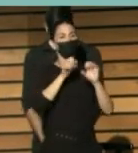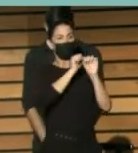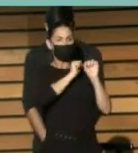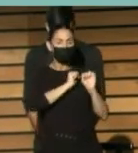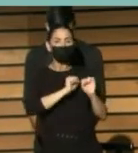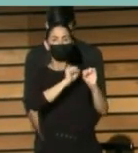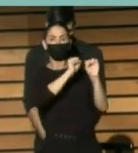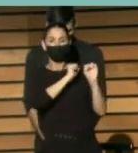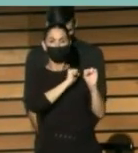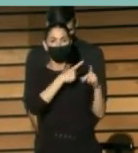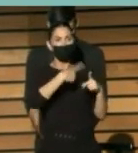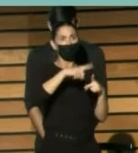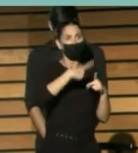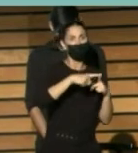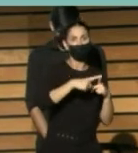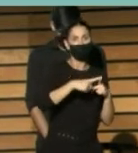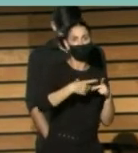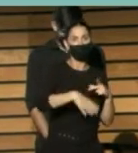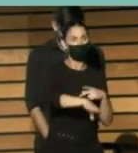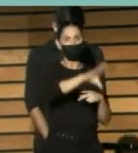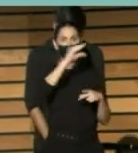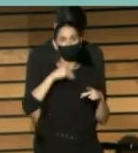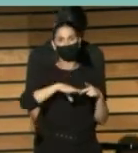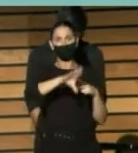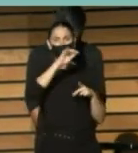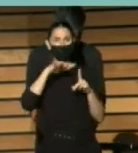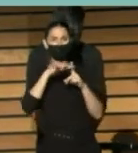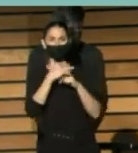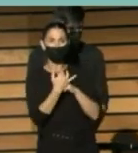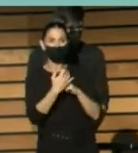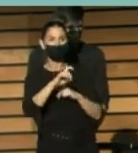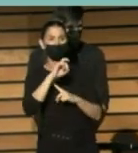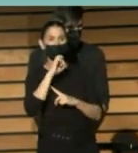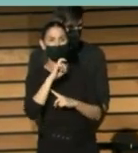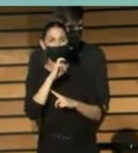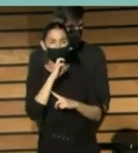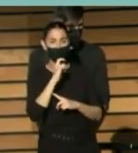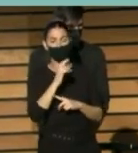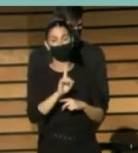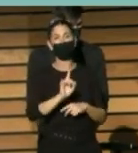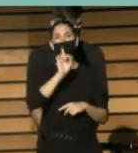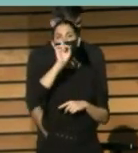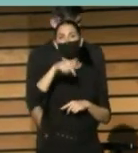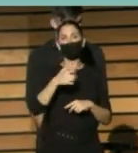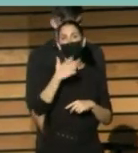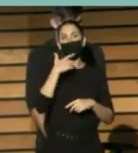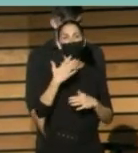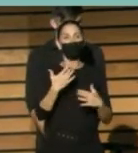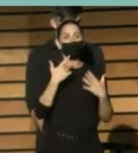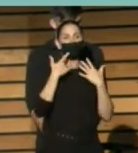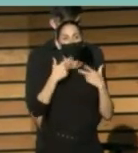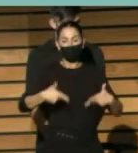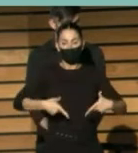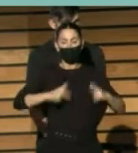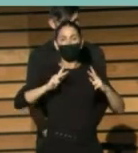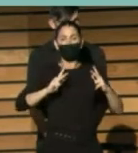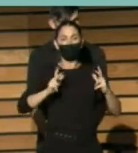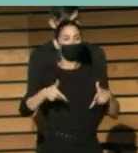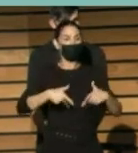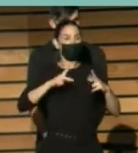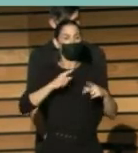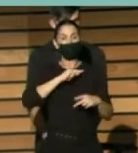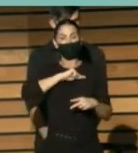que no comprendíamos. Y ha sido también ventana cuando teníamos claustrofobia de estar en casa, de